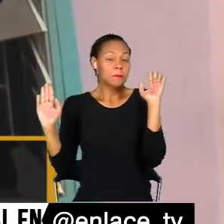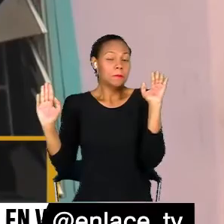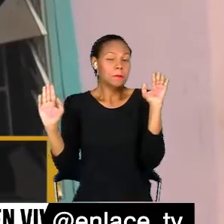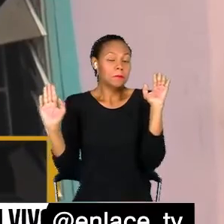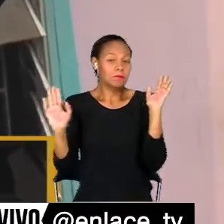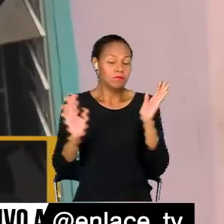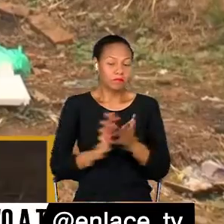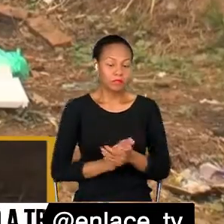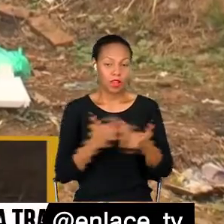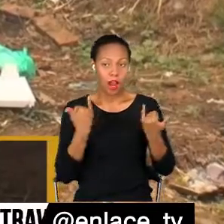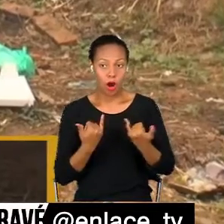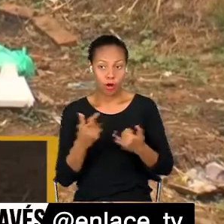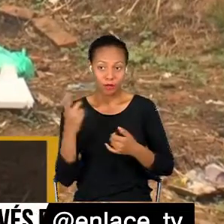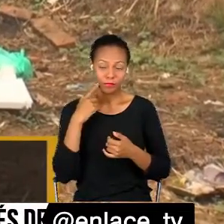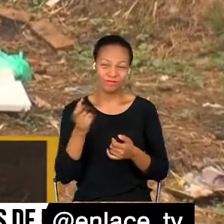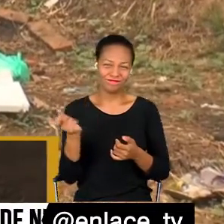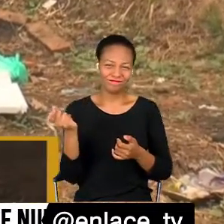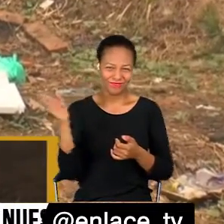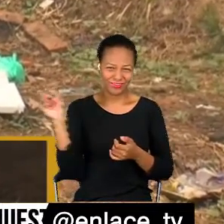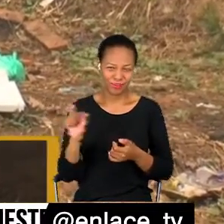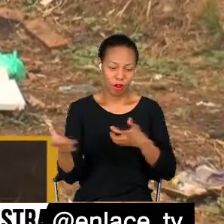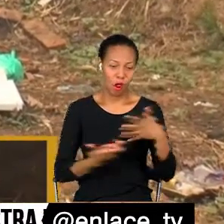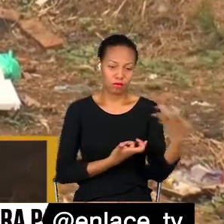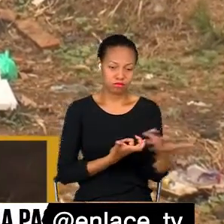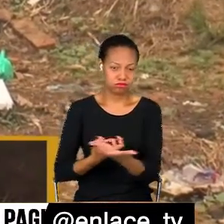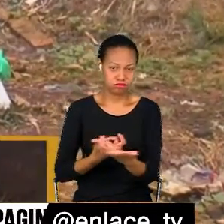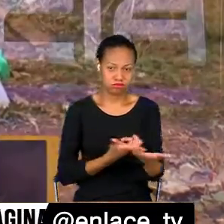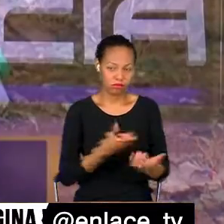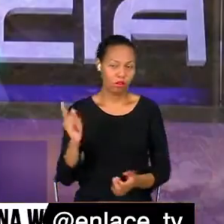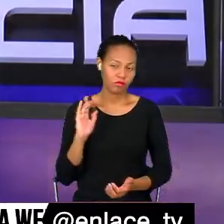es atendida por Bomberos Voluntarios en el barrio El Chico.